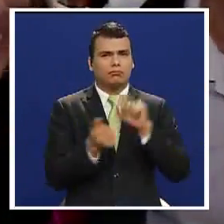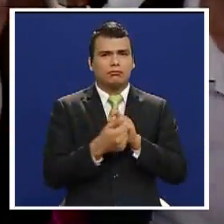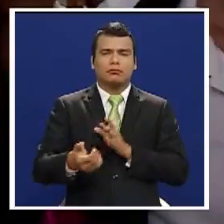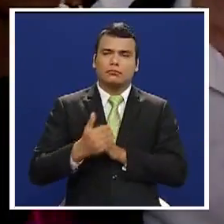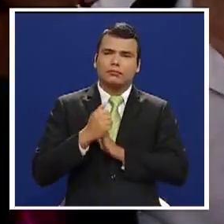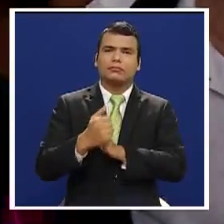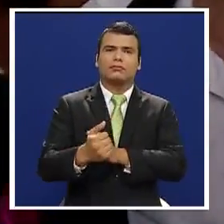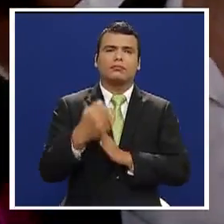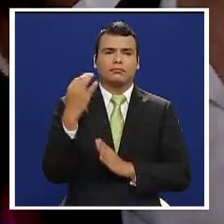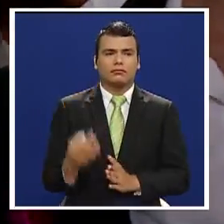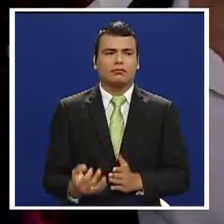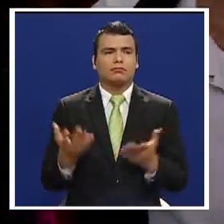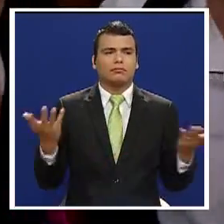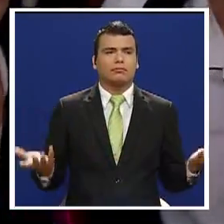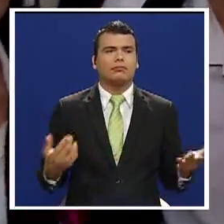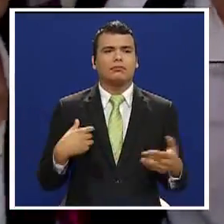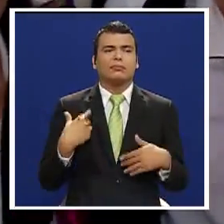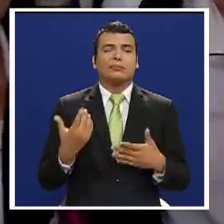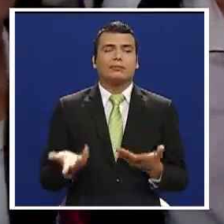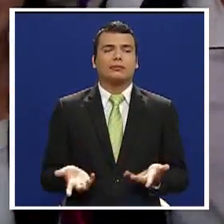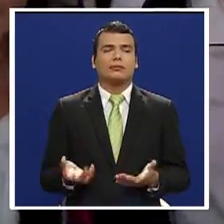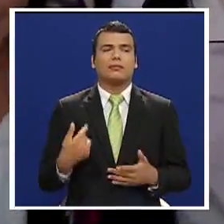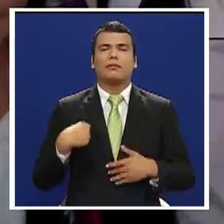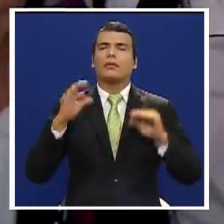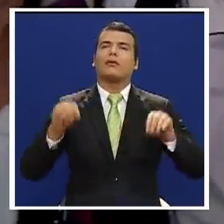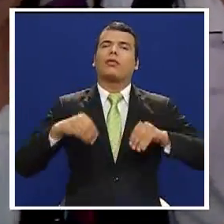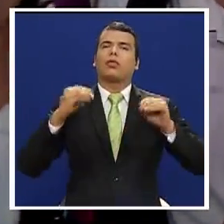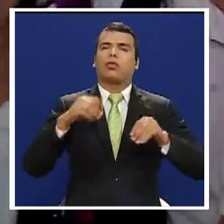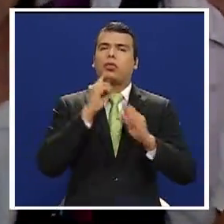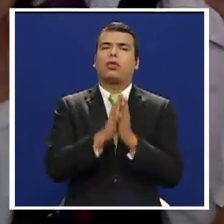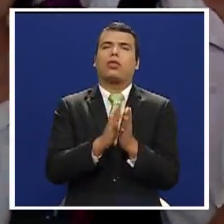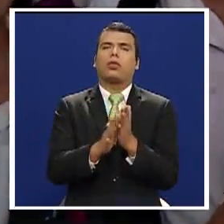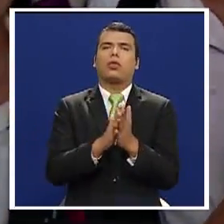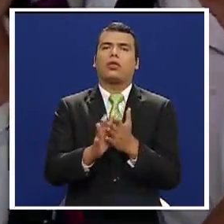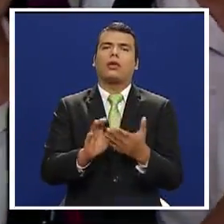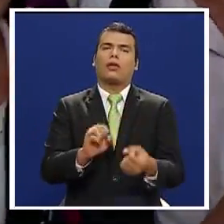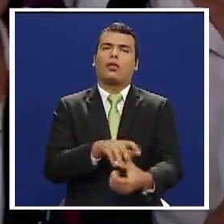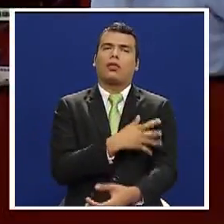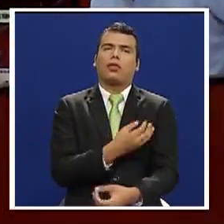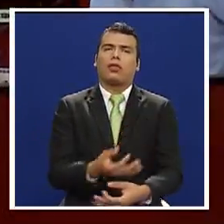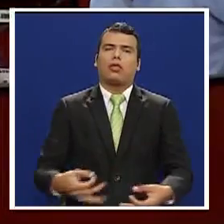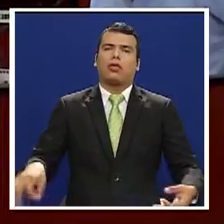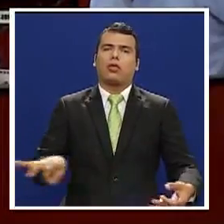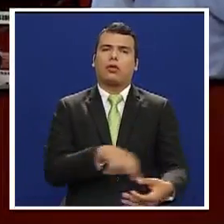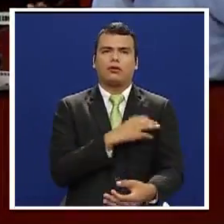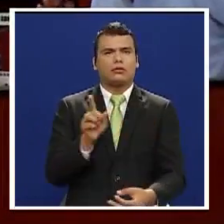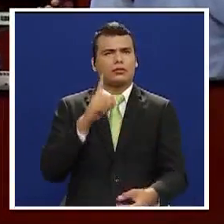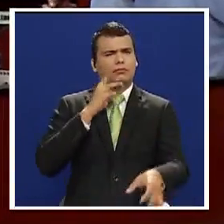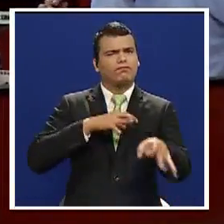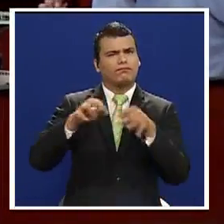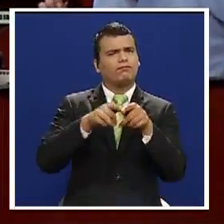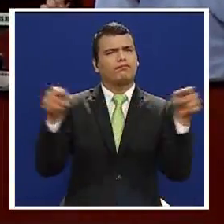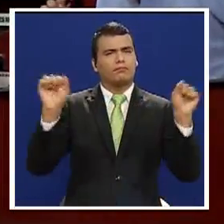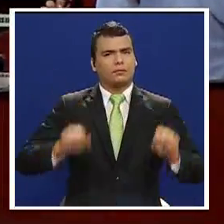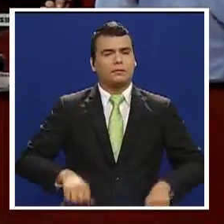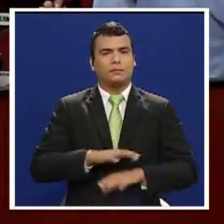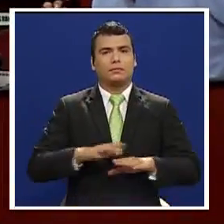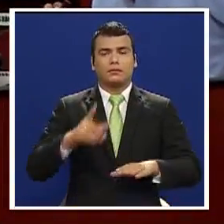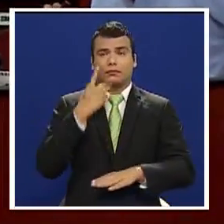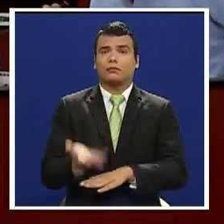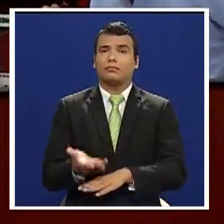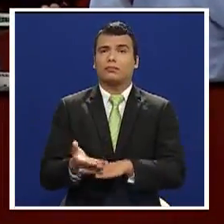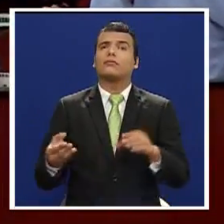una ciclorruta importante para toda la zona industrial. Entre los participantes estuvieron estudiantes que pidieron incluir la modificación del plan